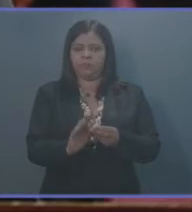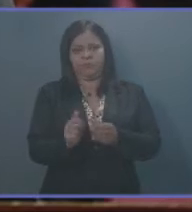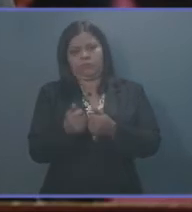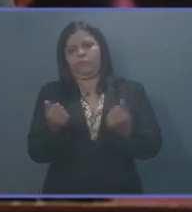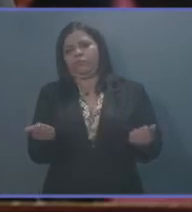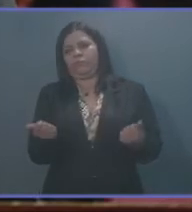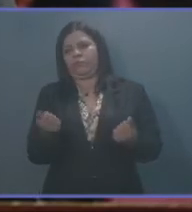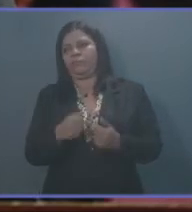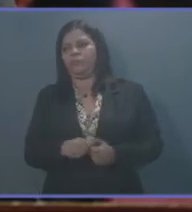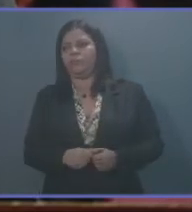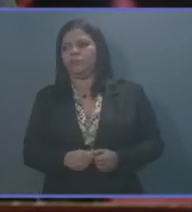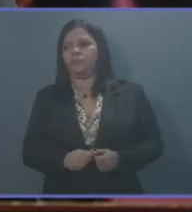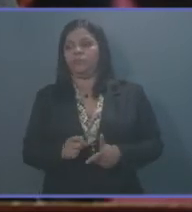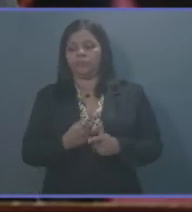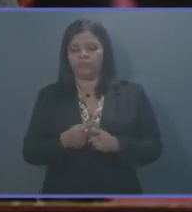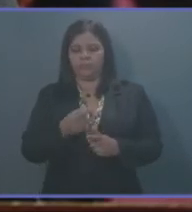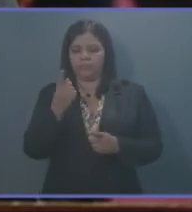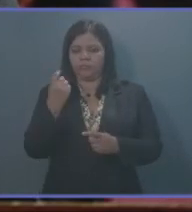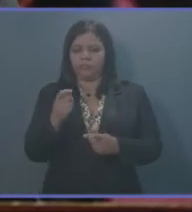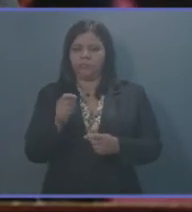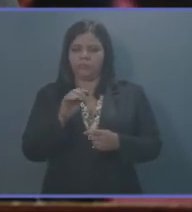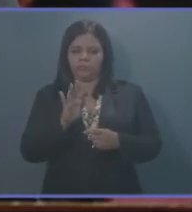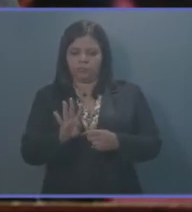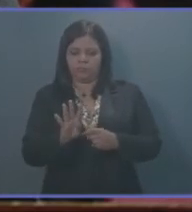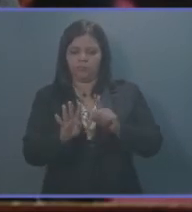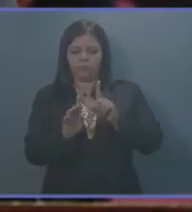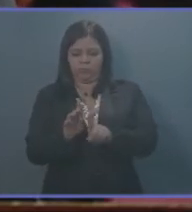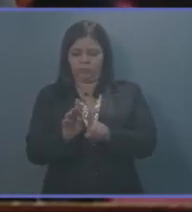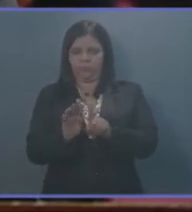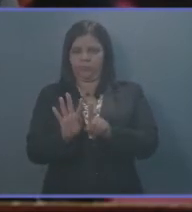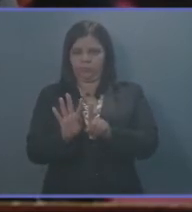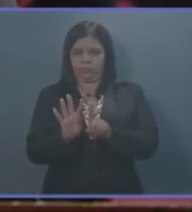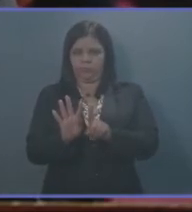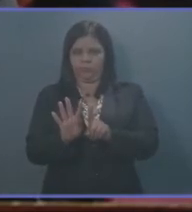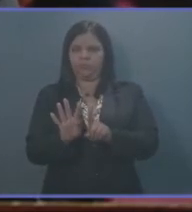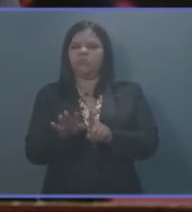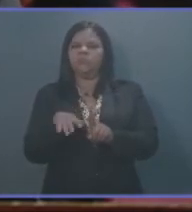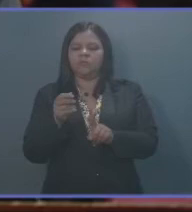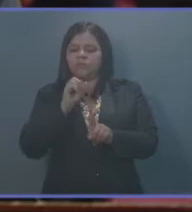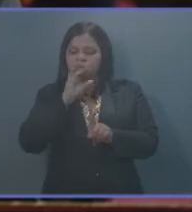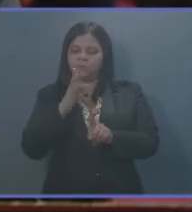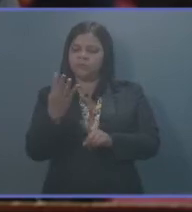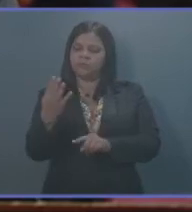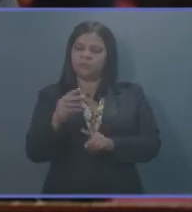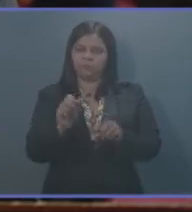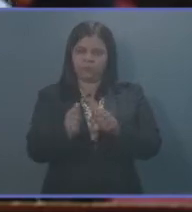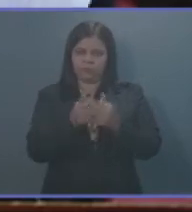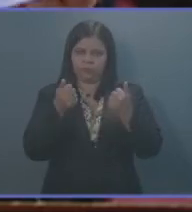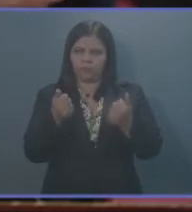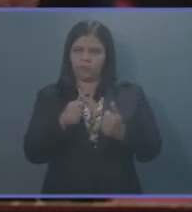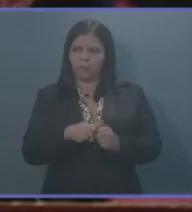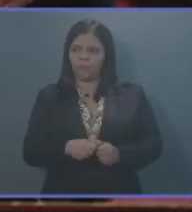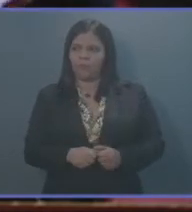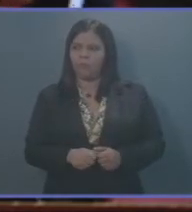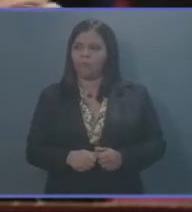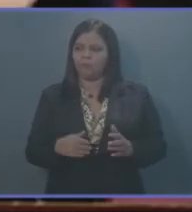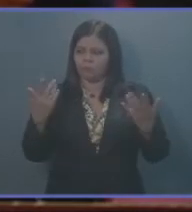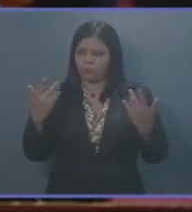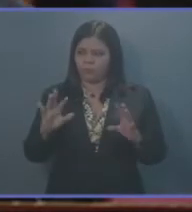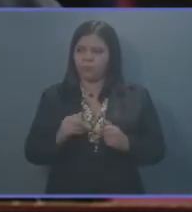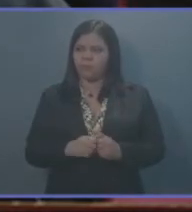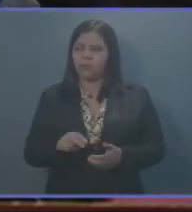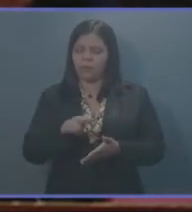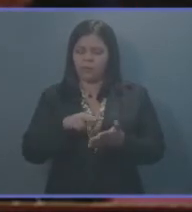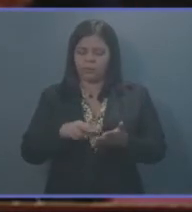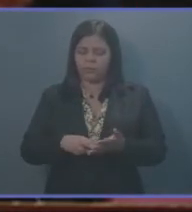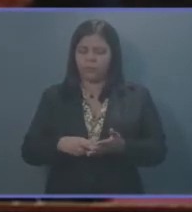4 millones. Hay que colocarle el 1 para que quede con los 14 millones respectivos. Leído